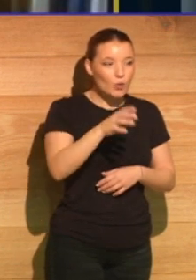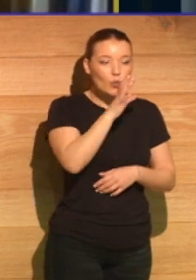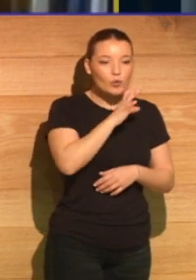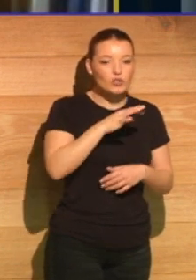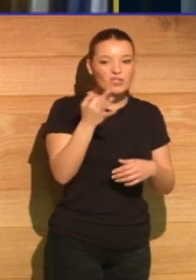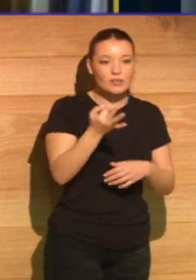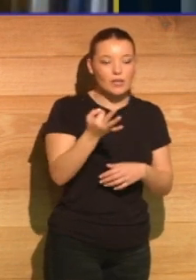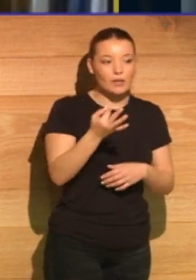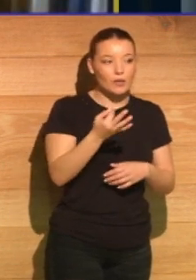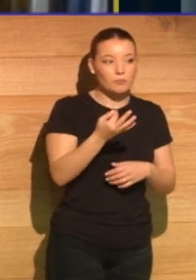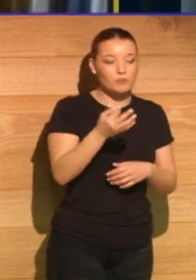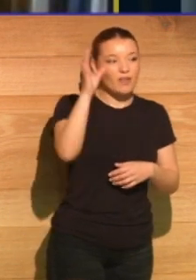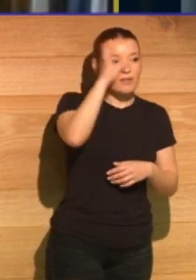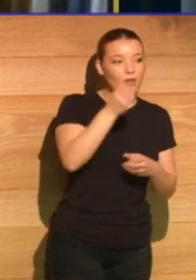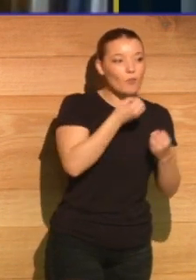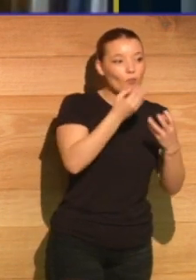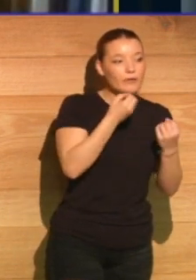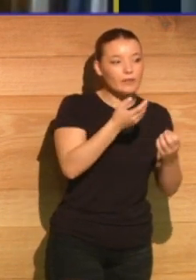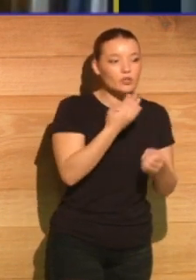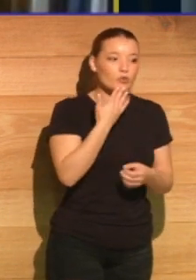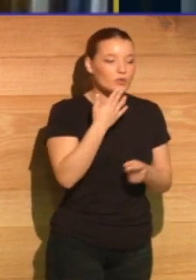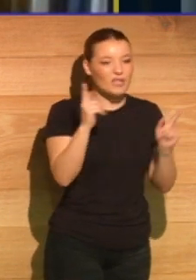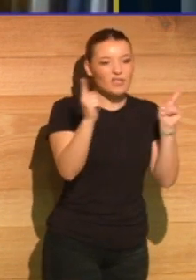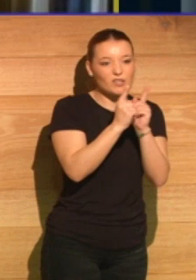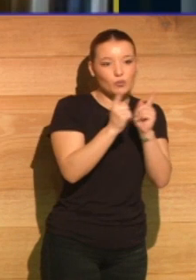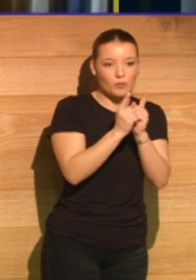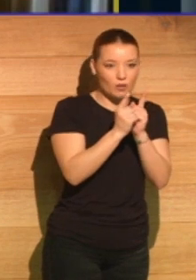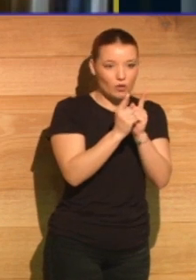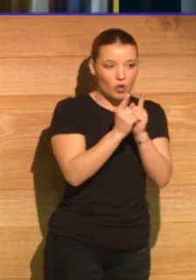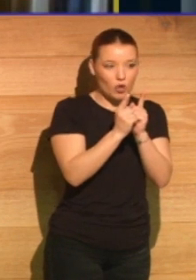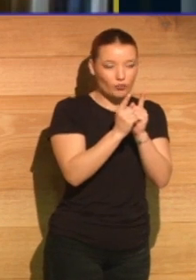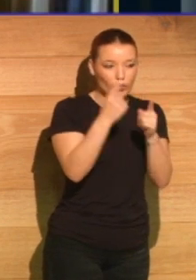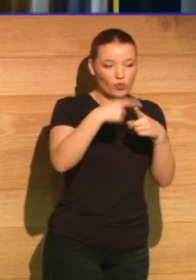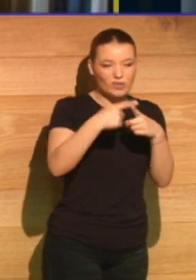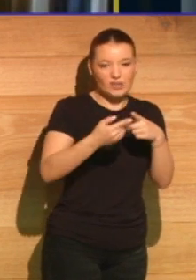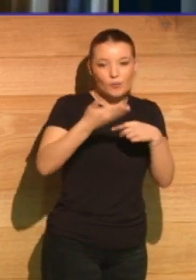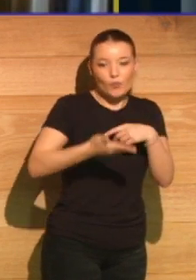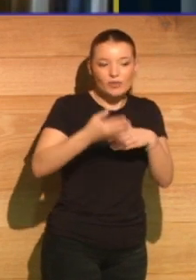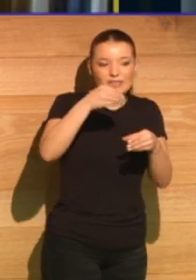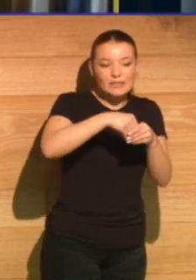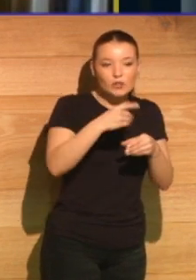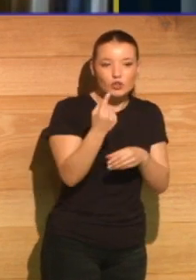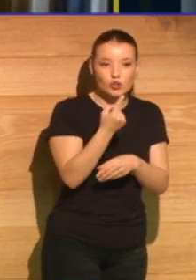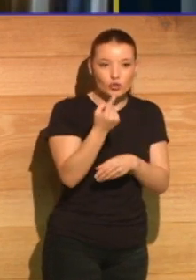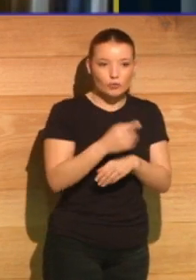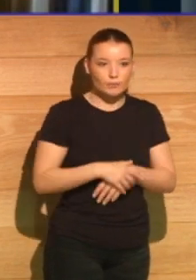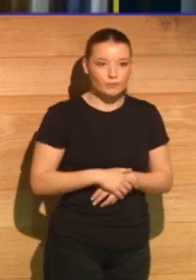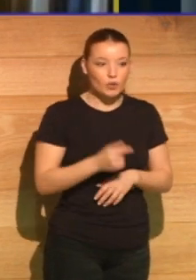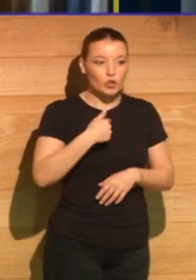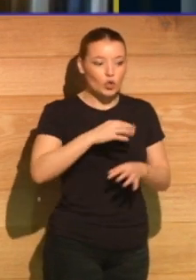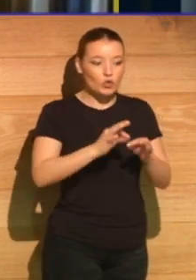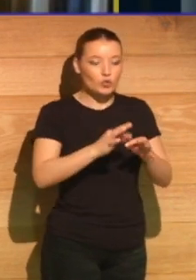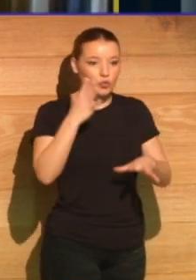como muy resumida, ¿no? Quedarse con la esencia. Y luego tuve la suerte de contar con